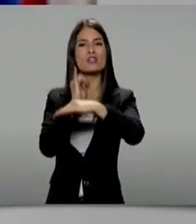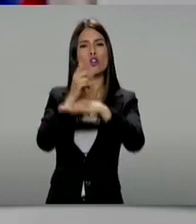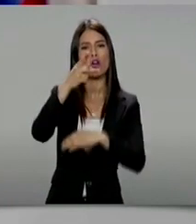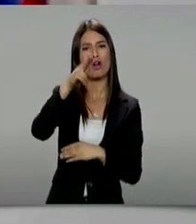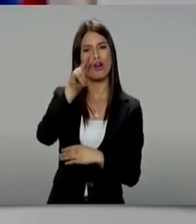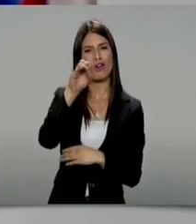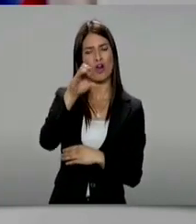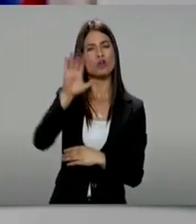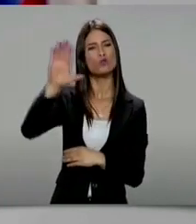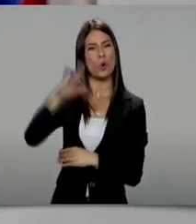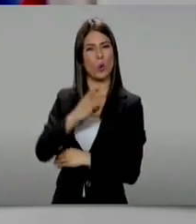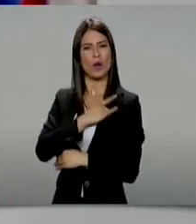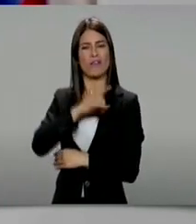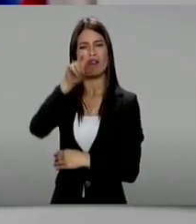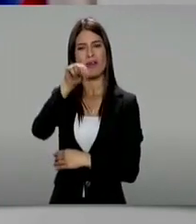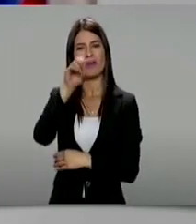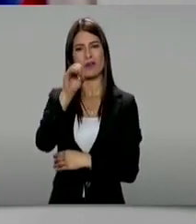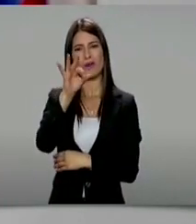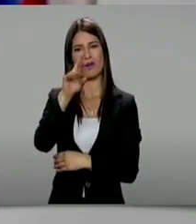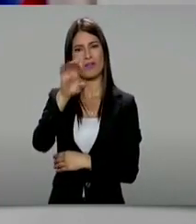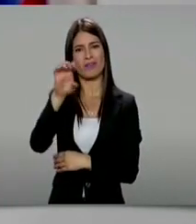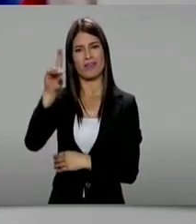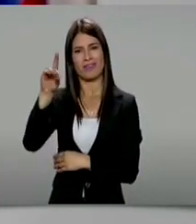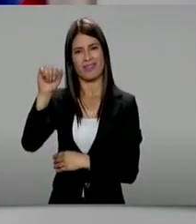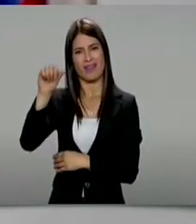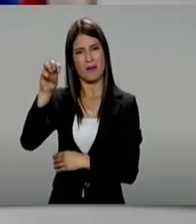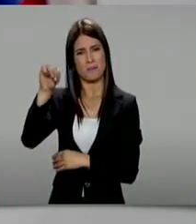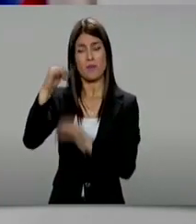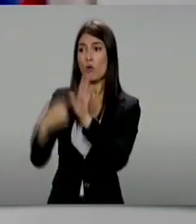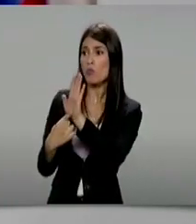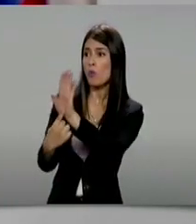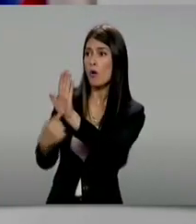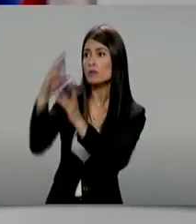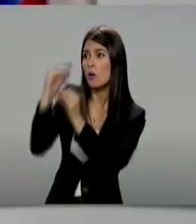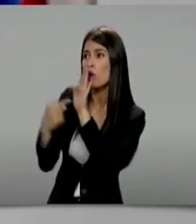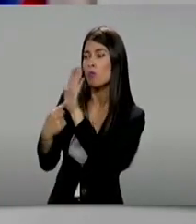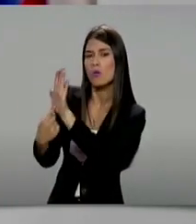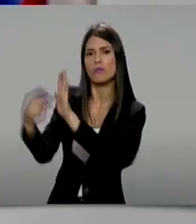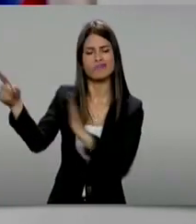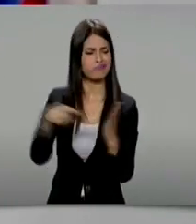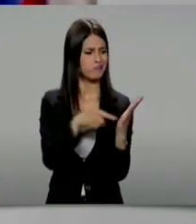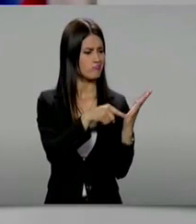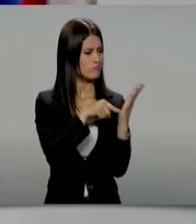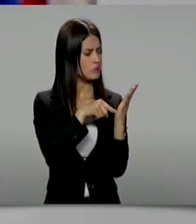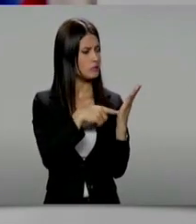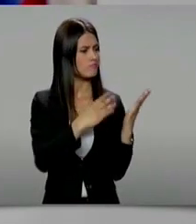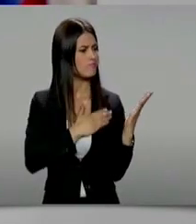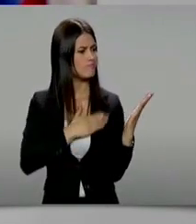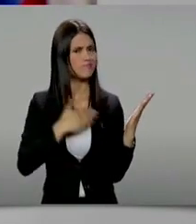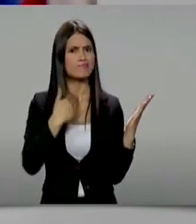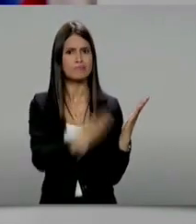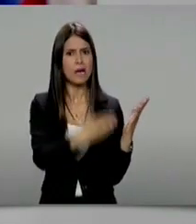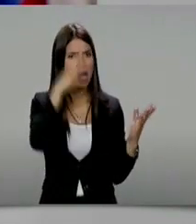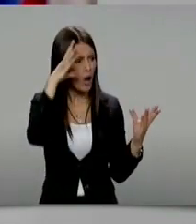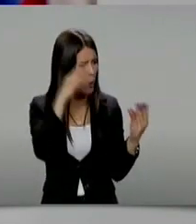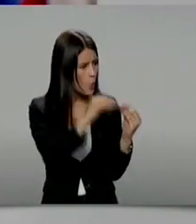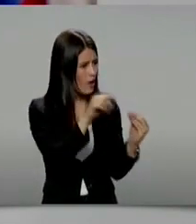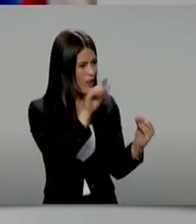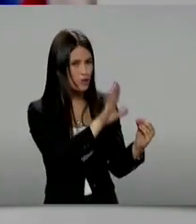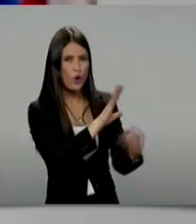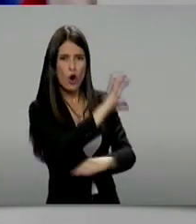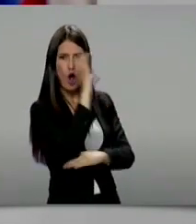sino el mejor y más completo que se ha firmado en la historia reciente para resolver un conflicto